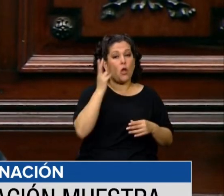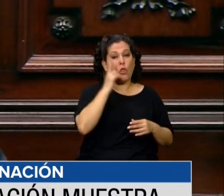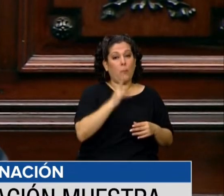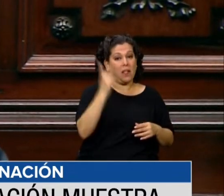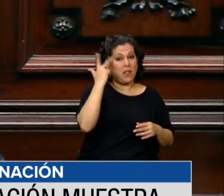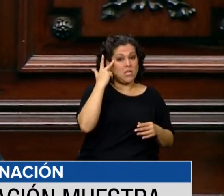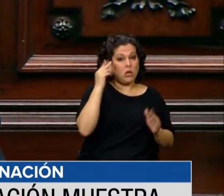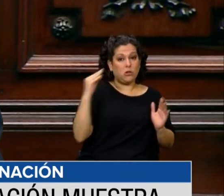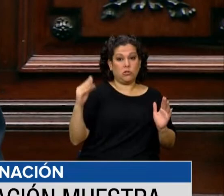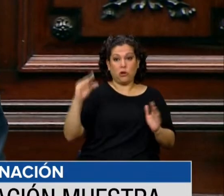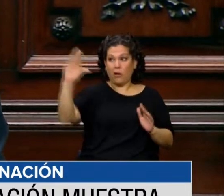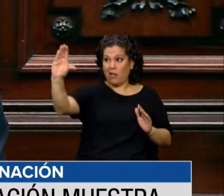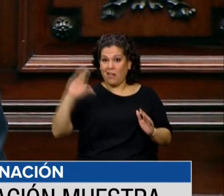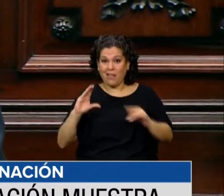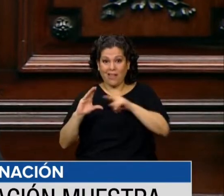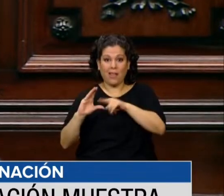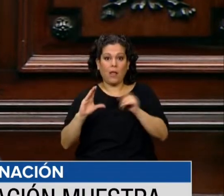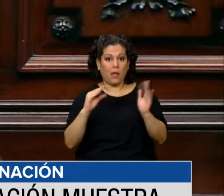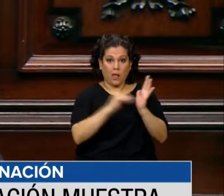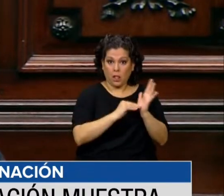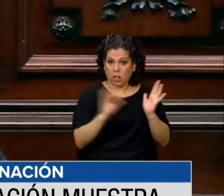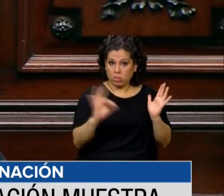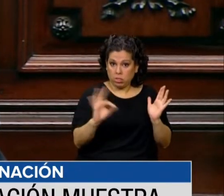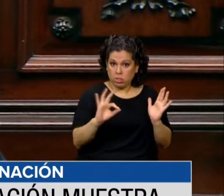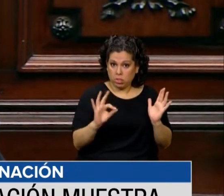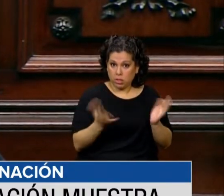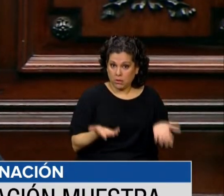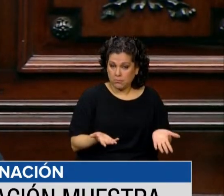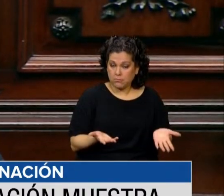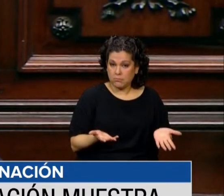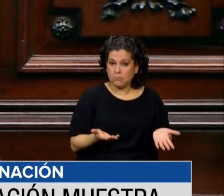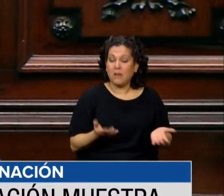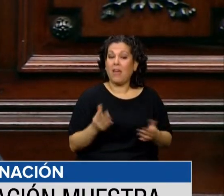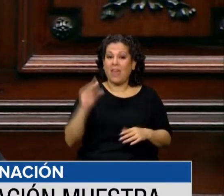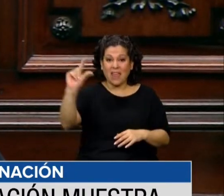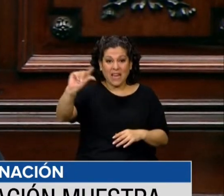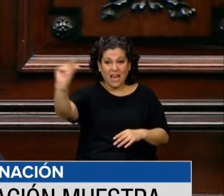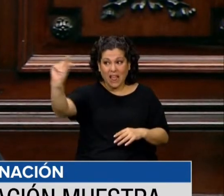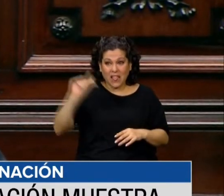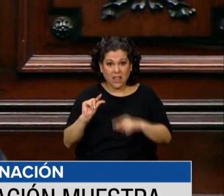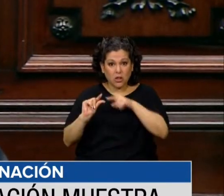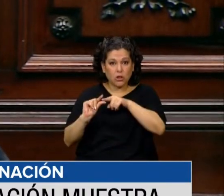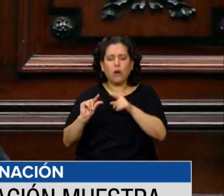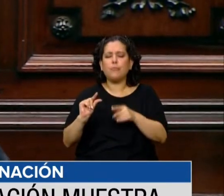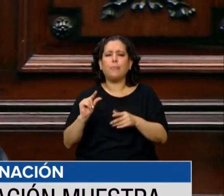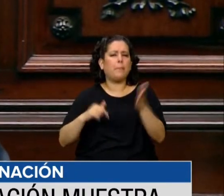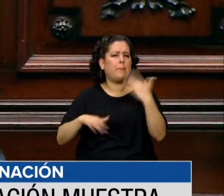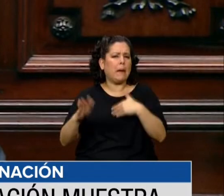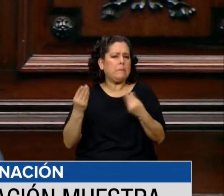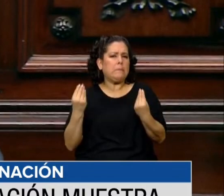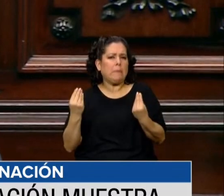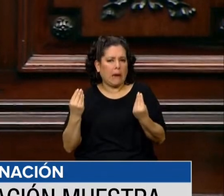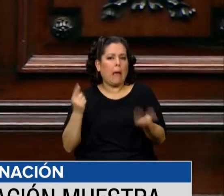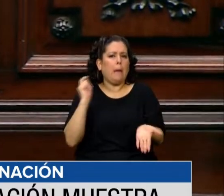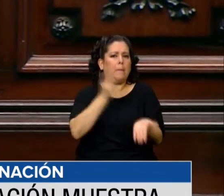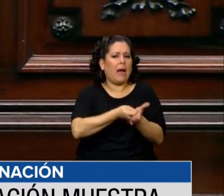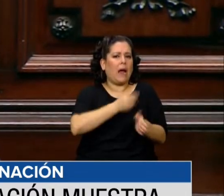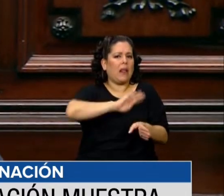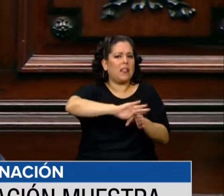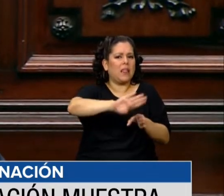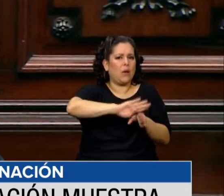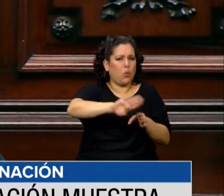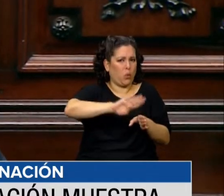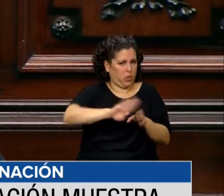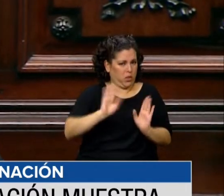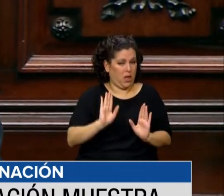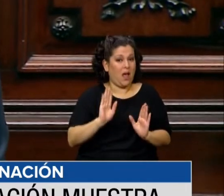en el presupuesto del año 2018. El 71% del crédito se utilizó para pagar deuda.